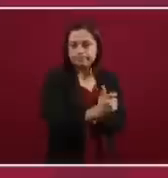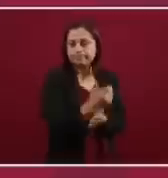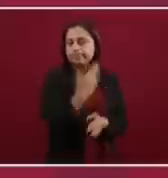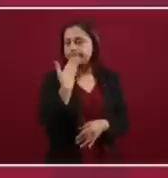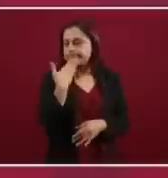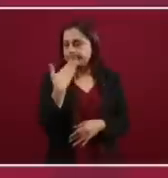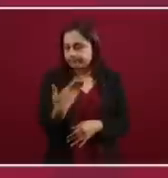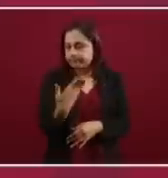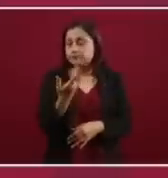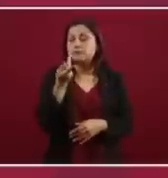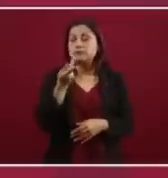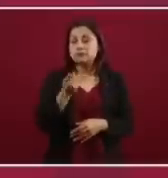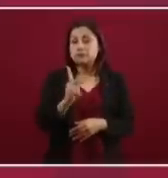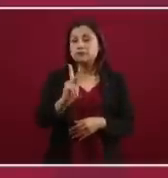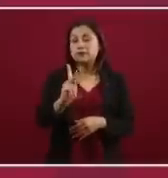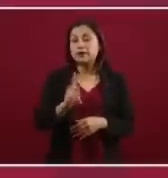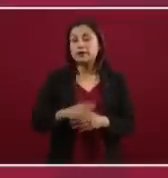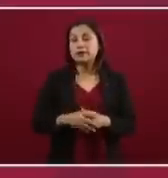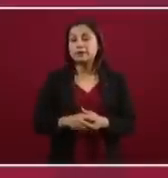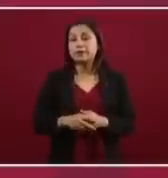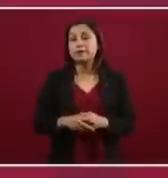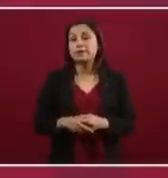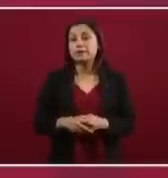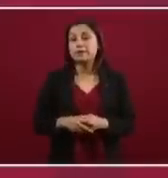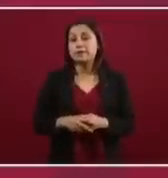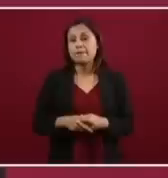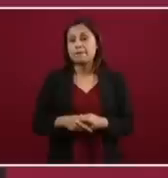pero al mismo tiempo